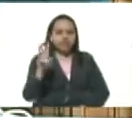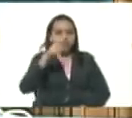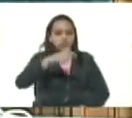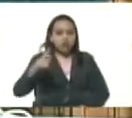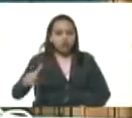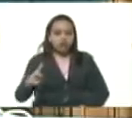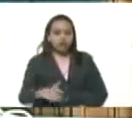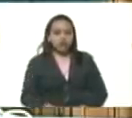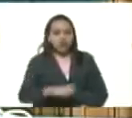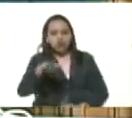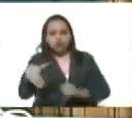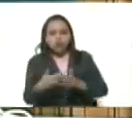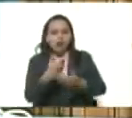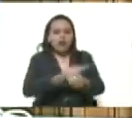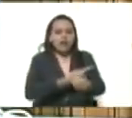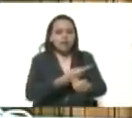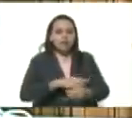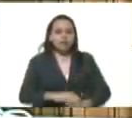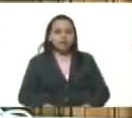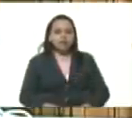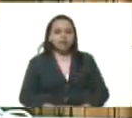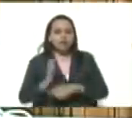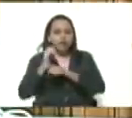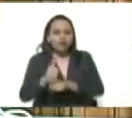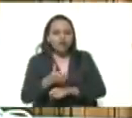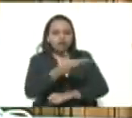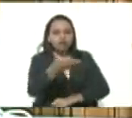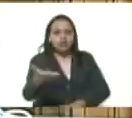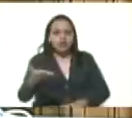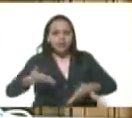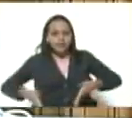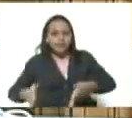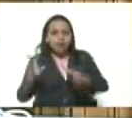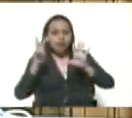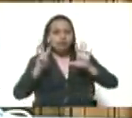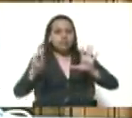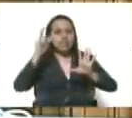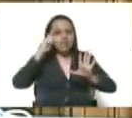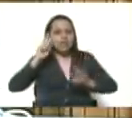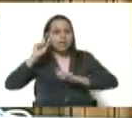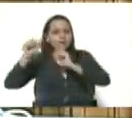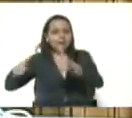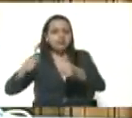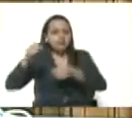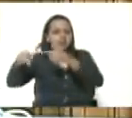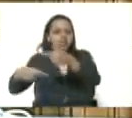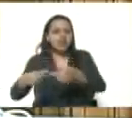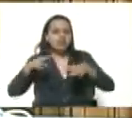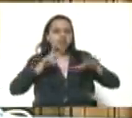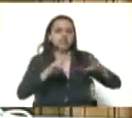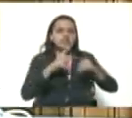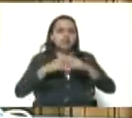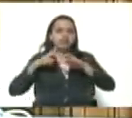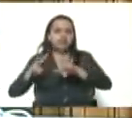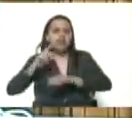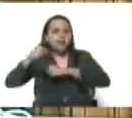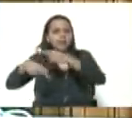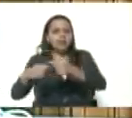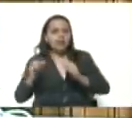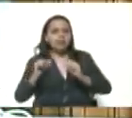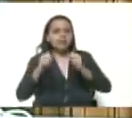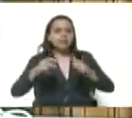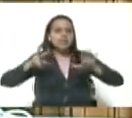venezolanas, compatriotas, hermanos, hermanas, confío en ustedes. Vamos a los 7 días, a partir de mañana, el 7 más 7. Mañana